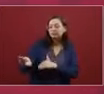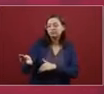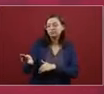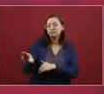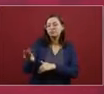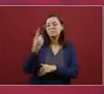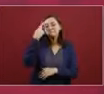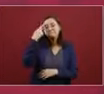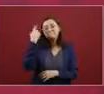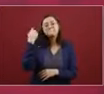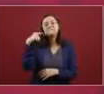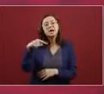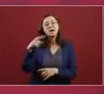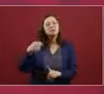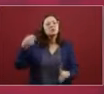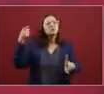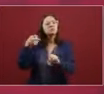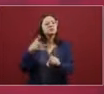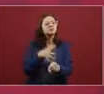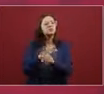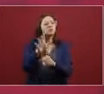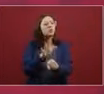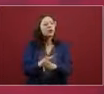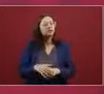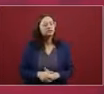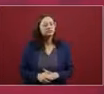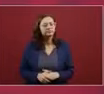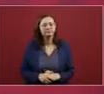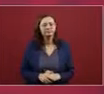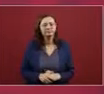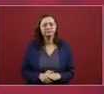va dirigido a que